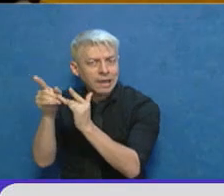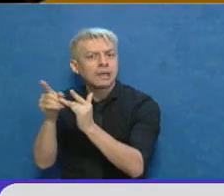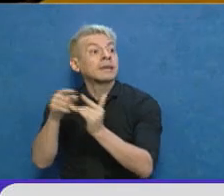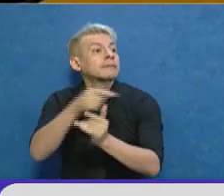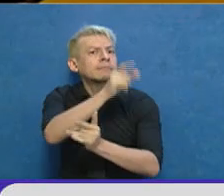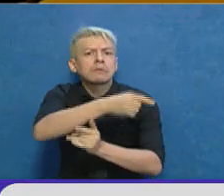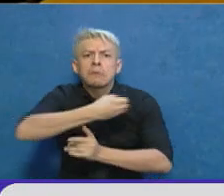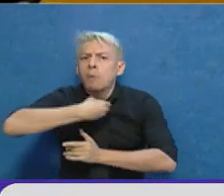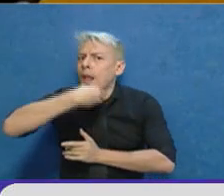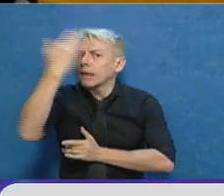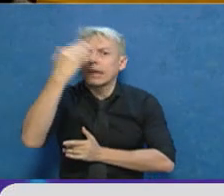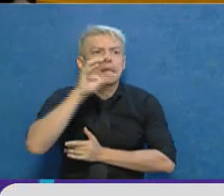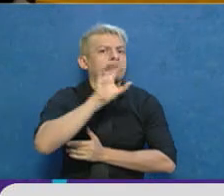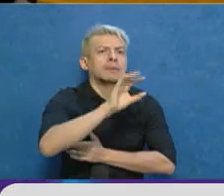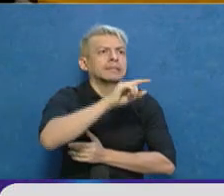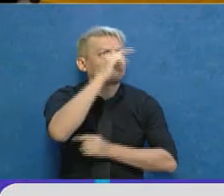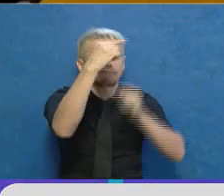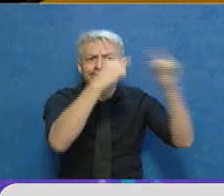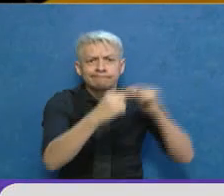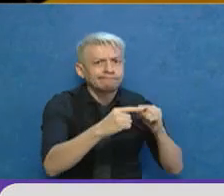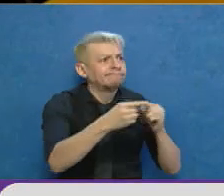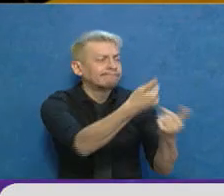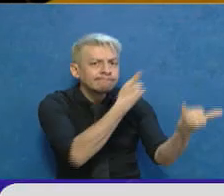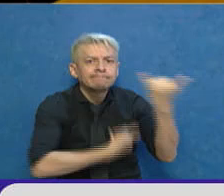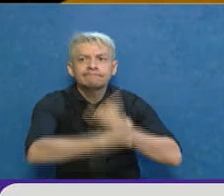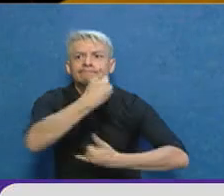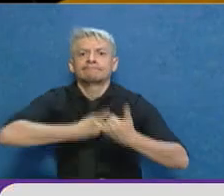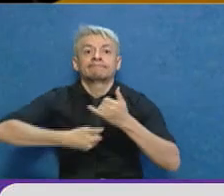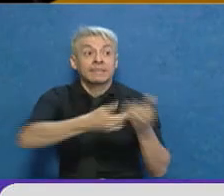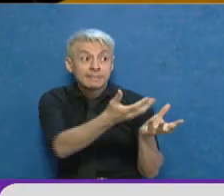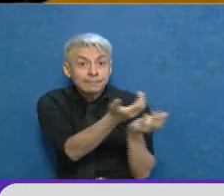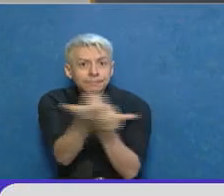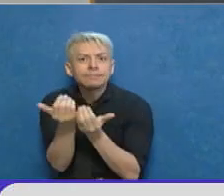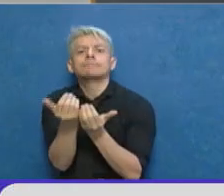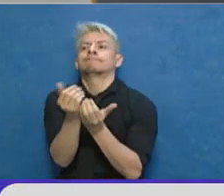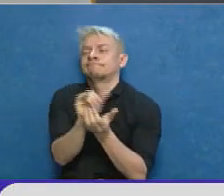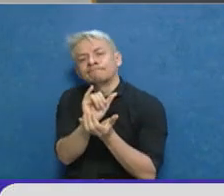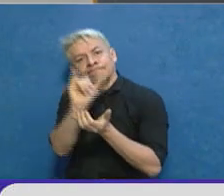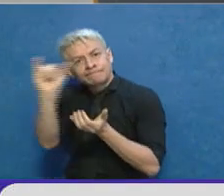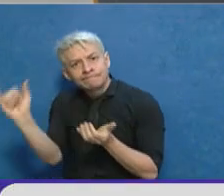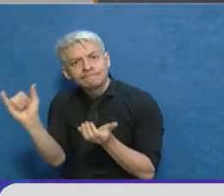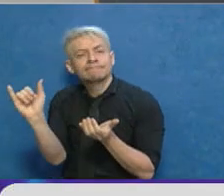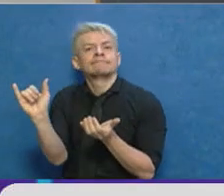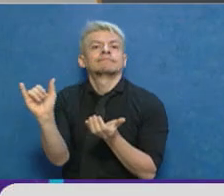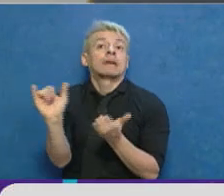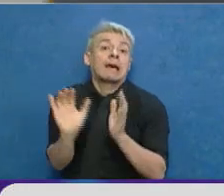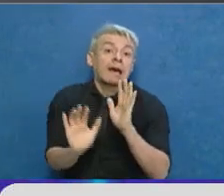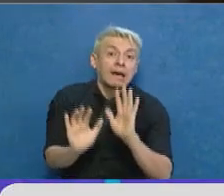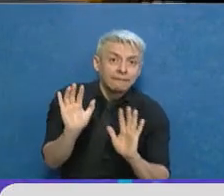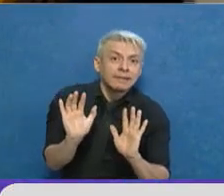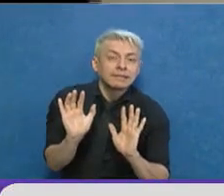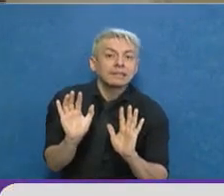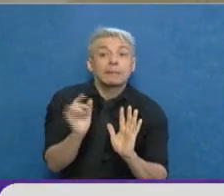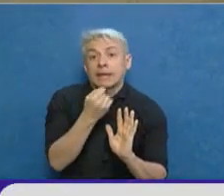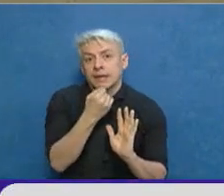realizar desde cualquier punto de la provincia y la derivan de manera inmediata. En algunos casos, si